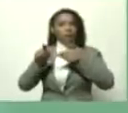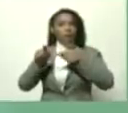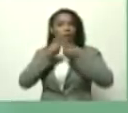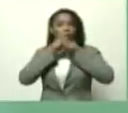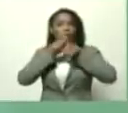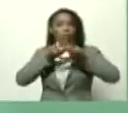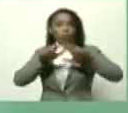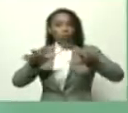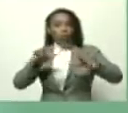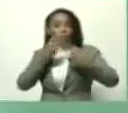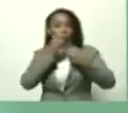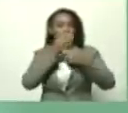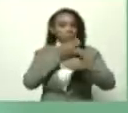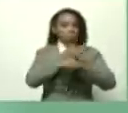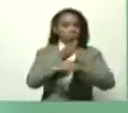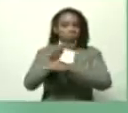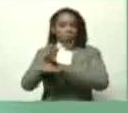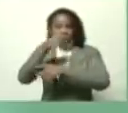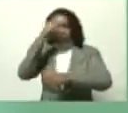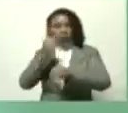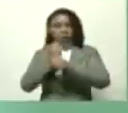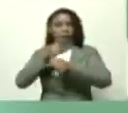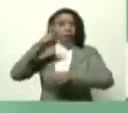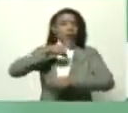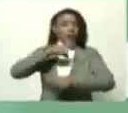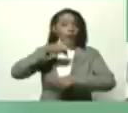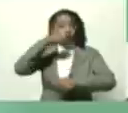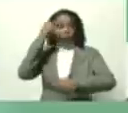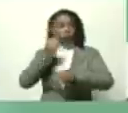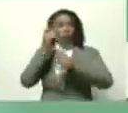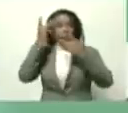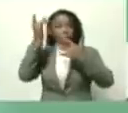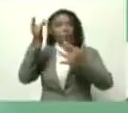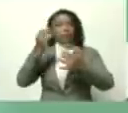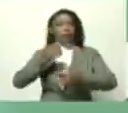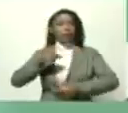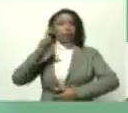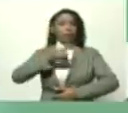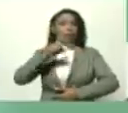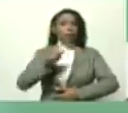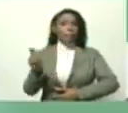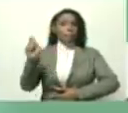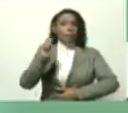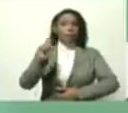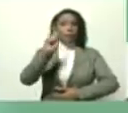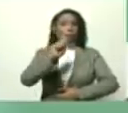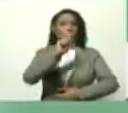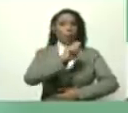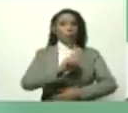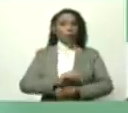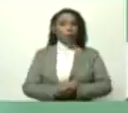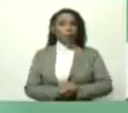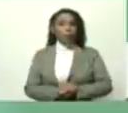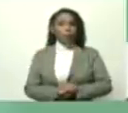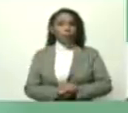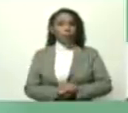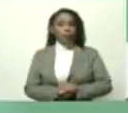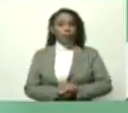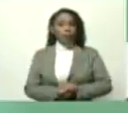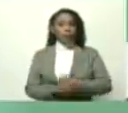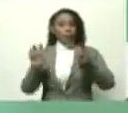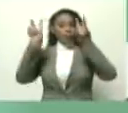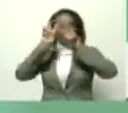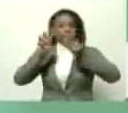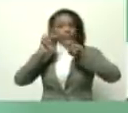desplegaban estos operativos, que además requieren una operación de inteligencia previa de meses y meses, los investigadores